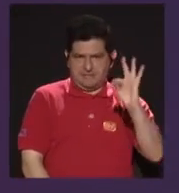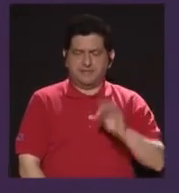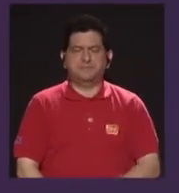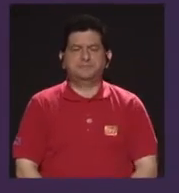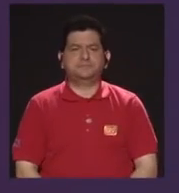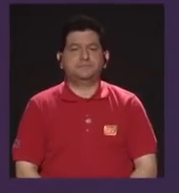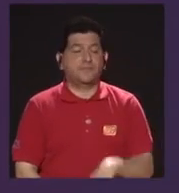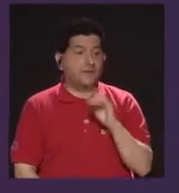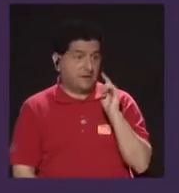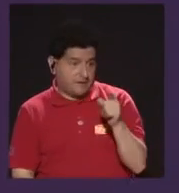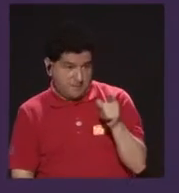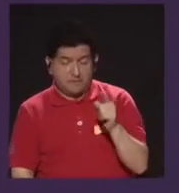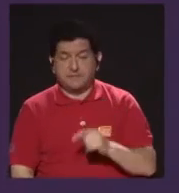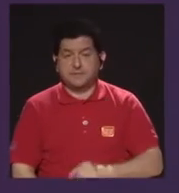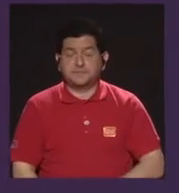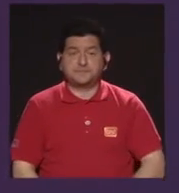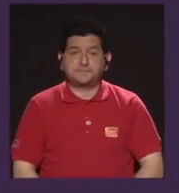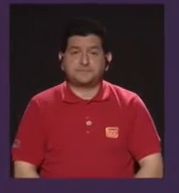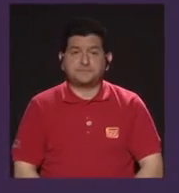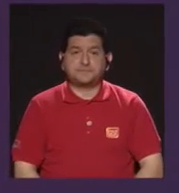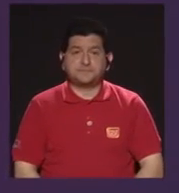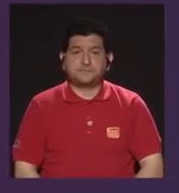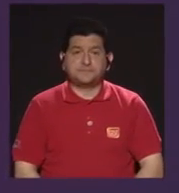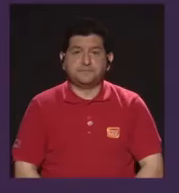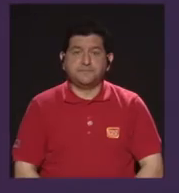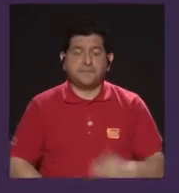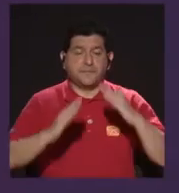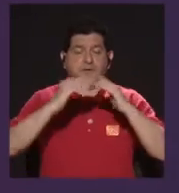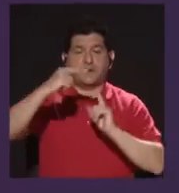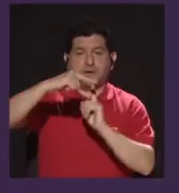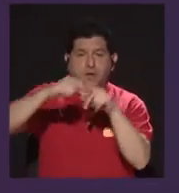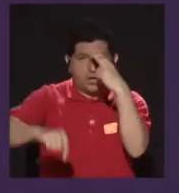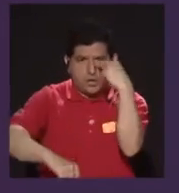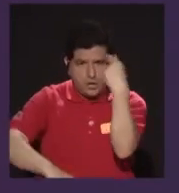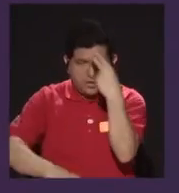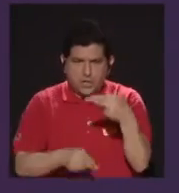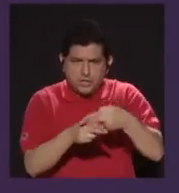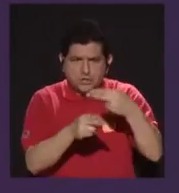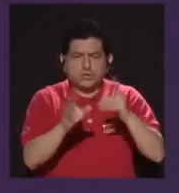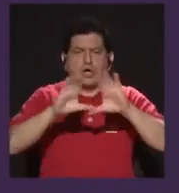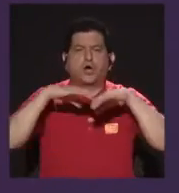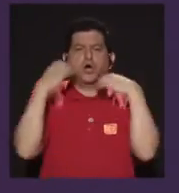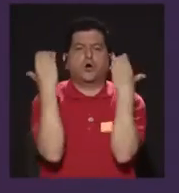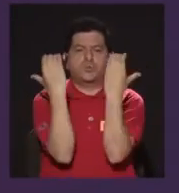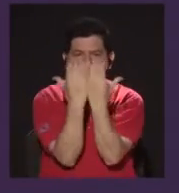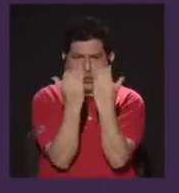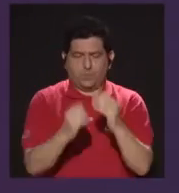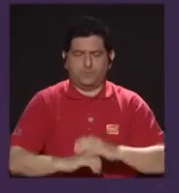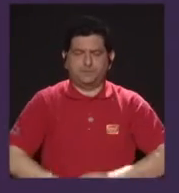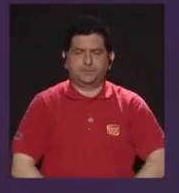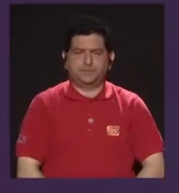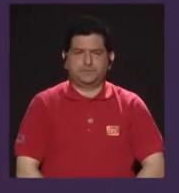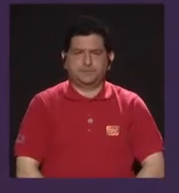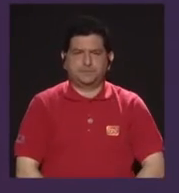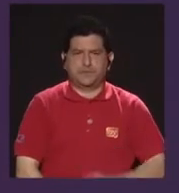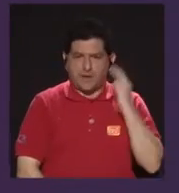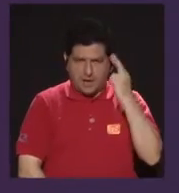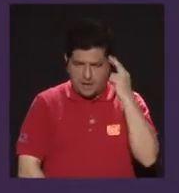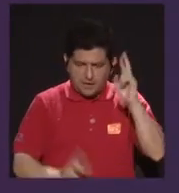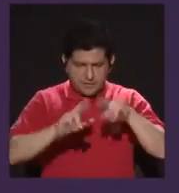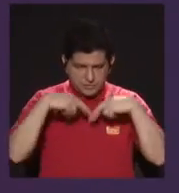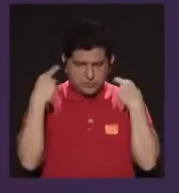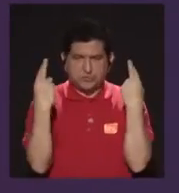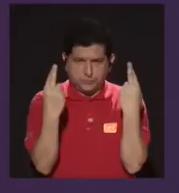el cual esté la iglesia católica nombró a una comisión verdad para este la